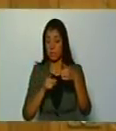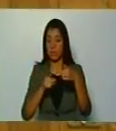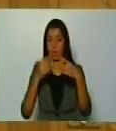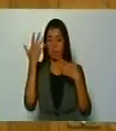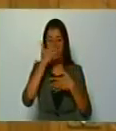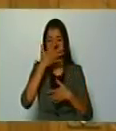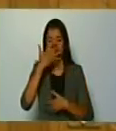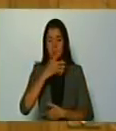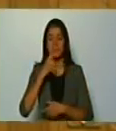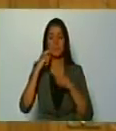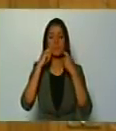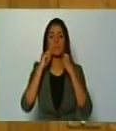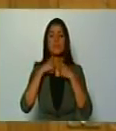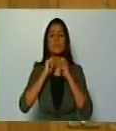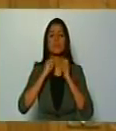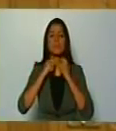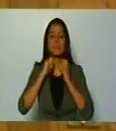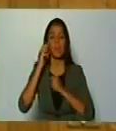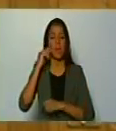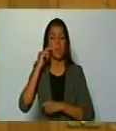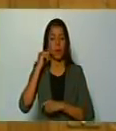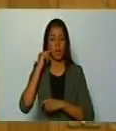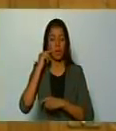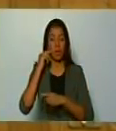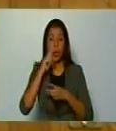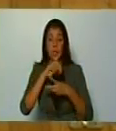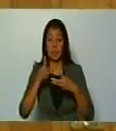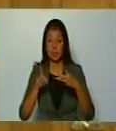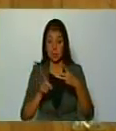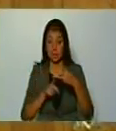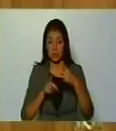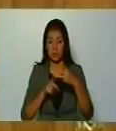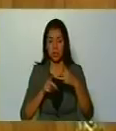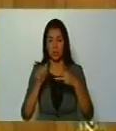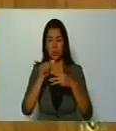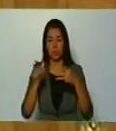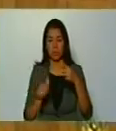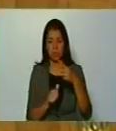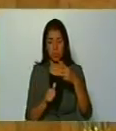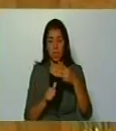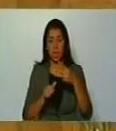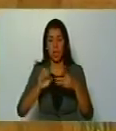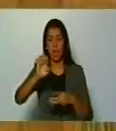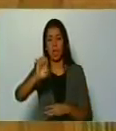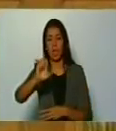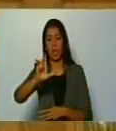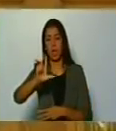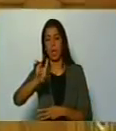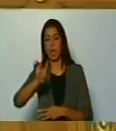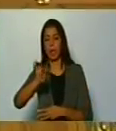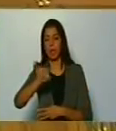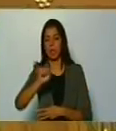Ituri, su segundo vicepresidente Elvis Amoroso,